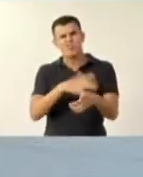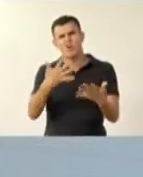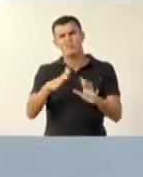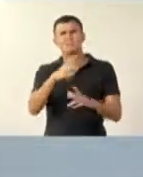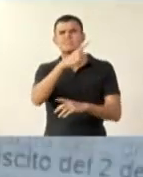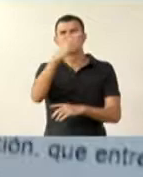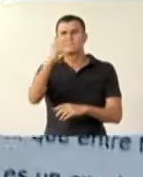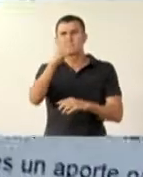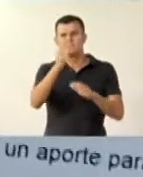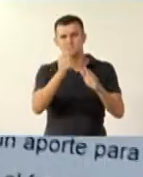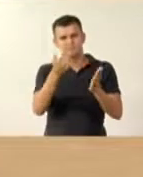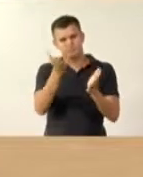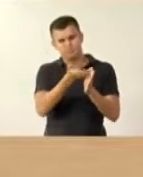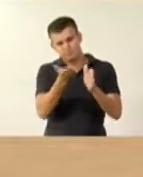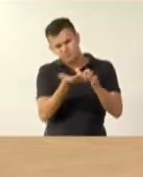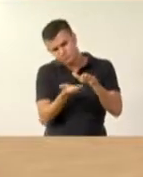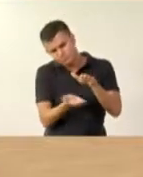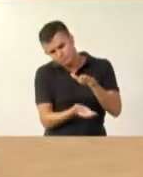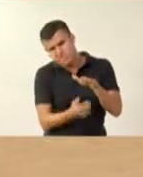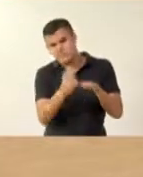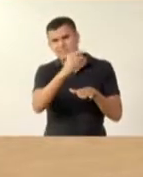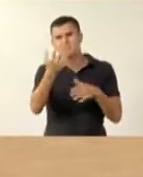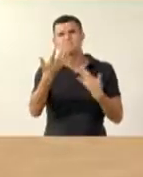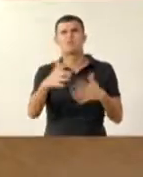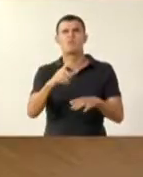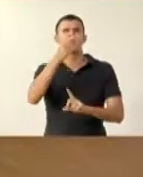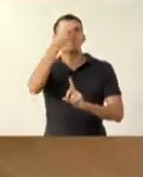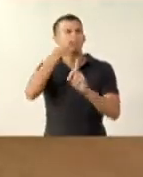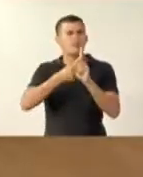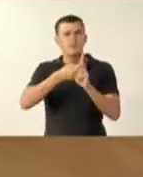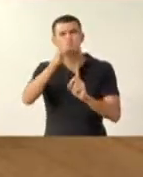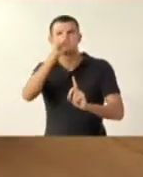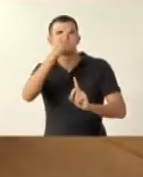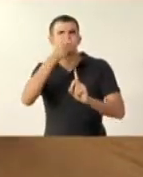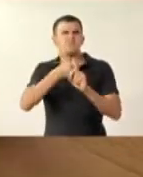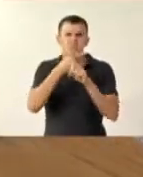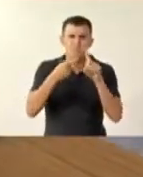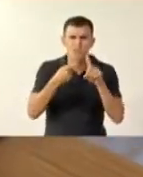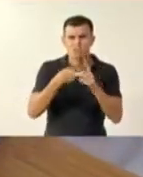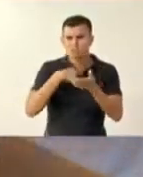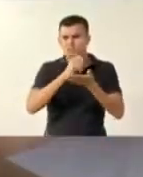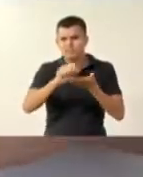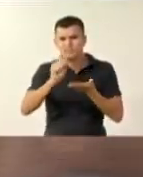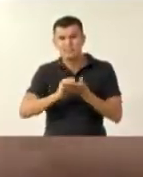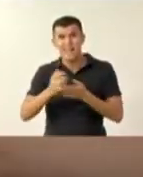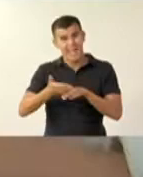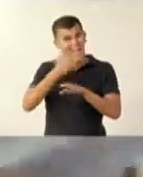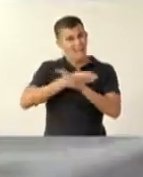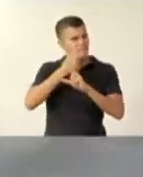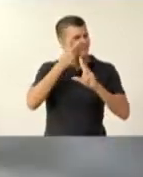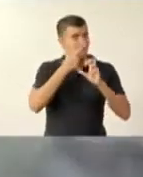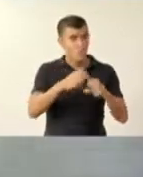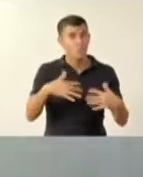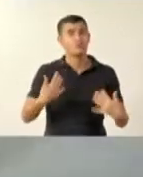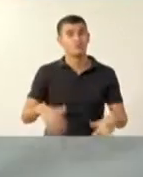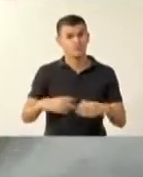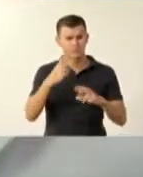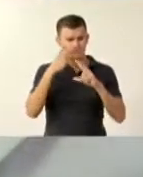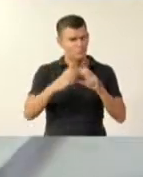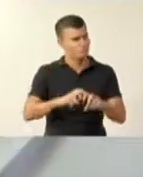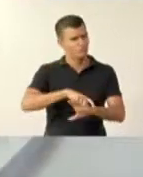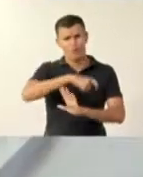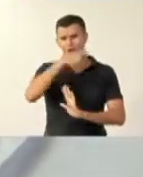largo, el libro tiene 100 páginas, pero lo escribí más o menos en un mes, mes y medio, donde se hizo una investigación la